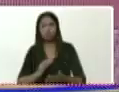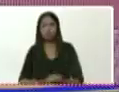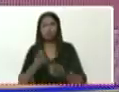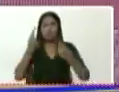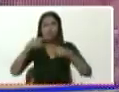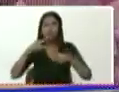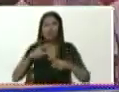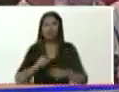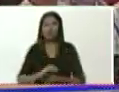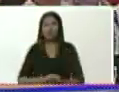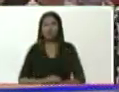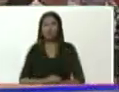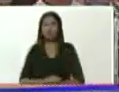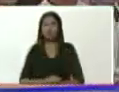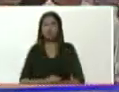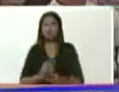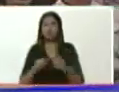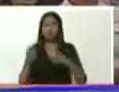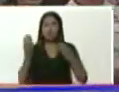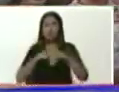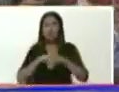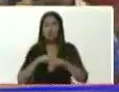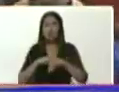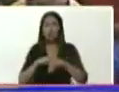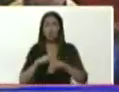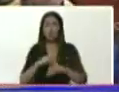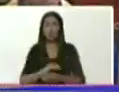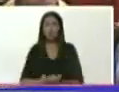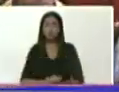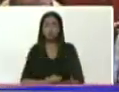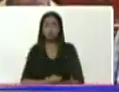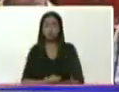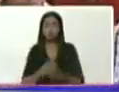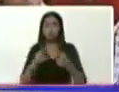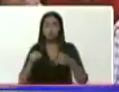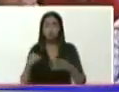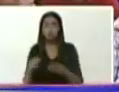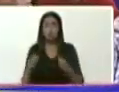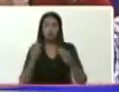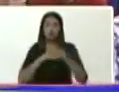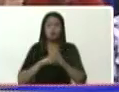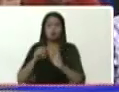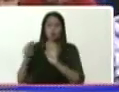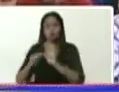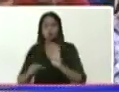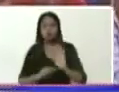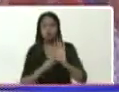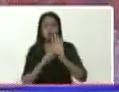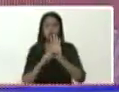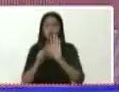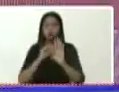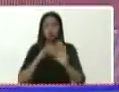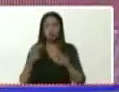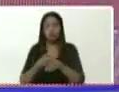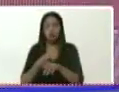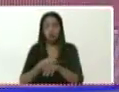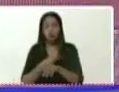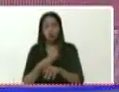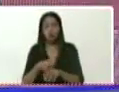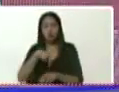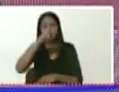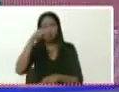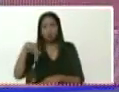Pero hay un acuerdo con las oposiciones y con el gobierno de Noruega